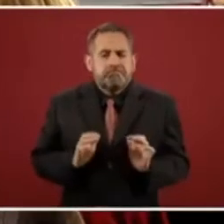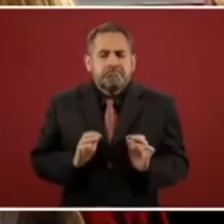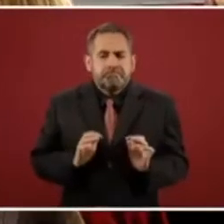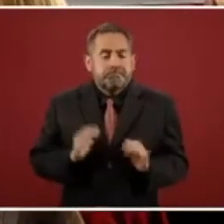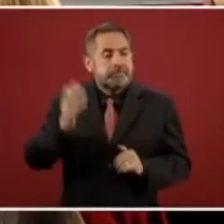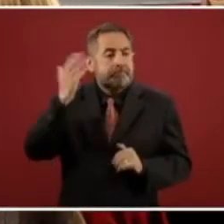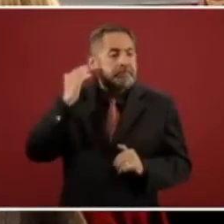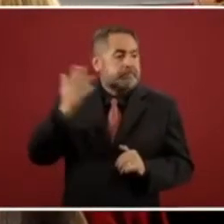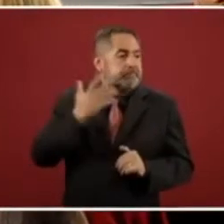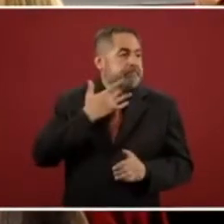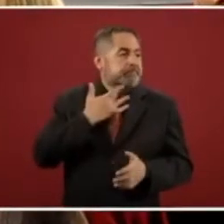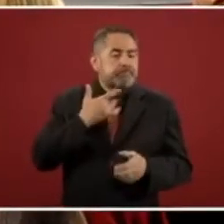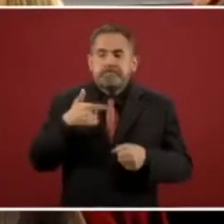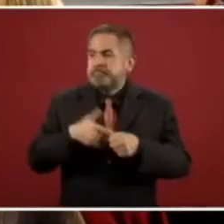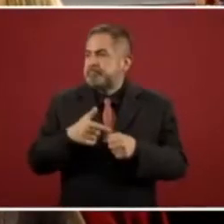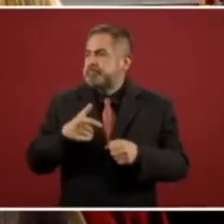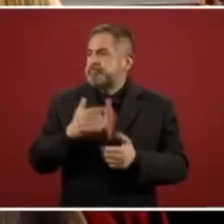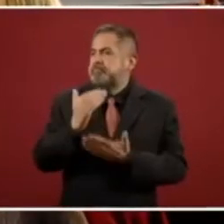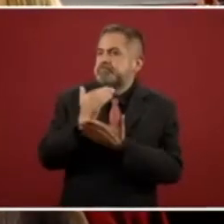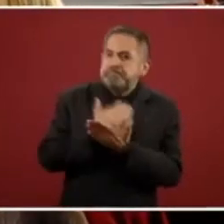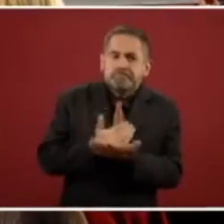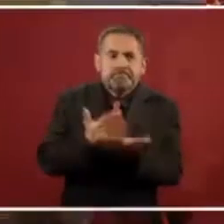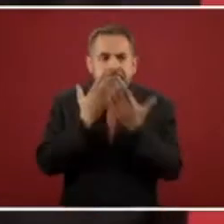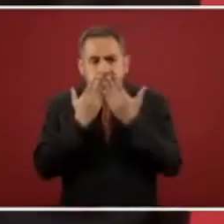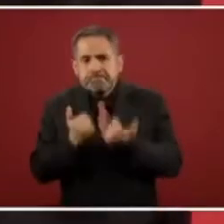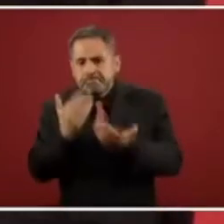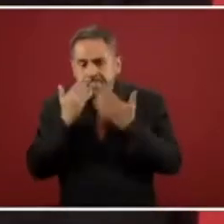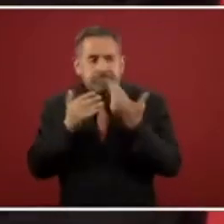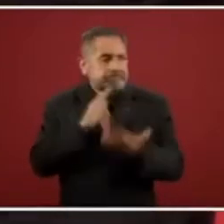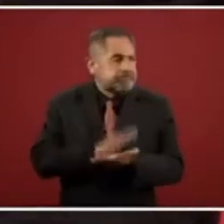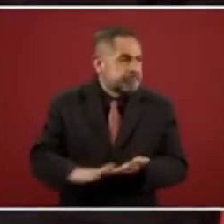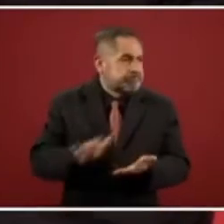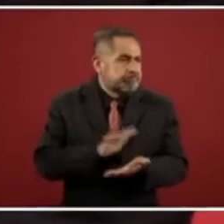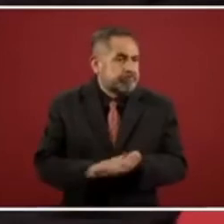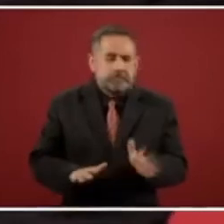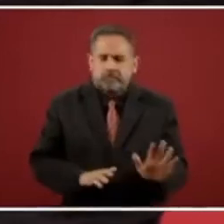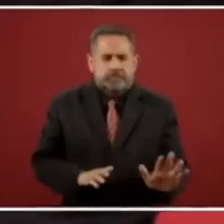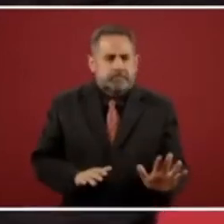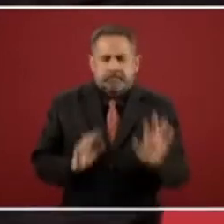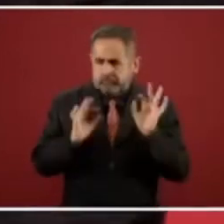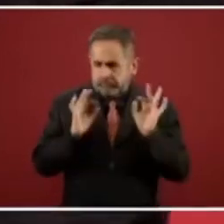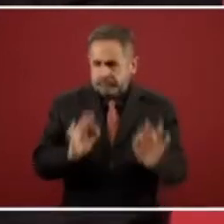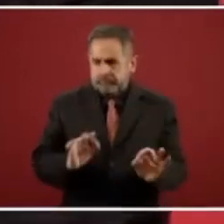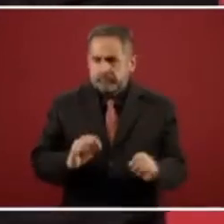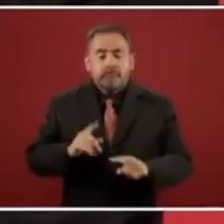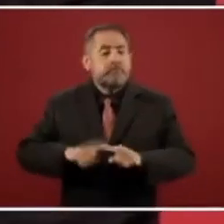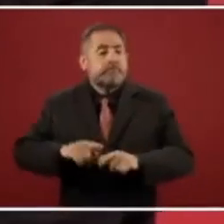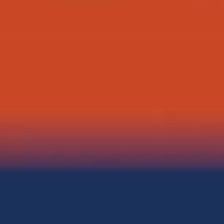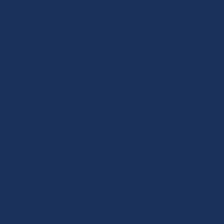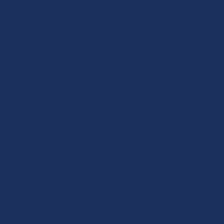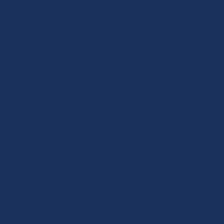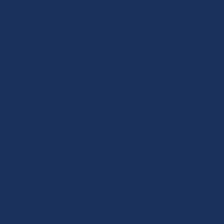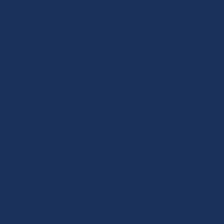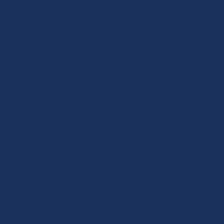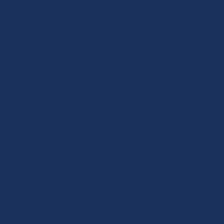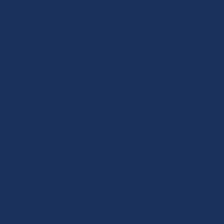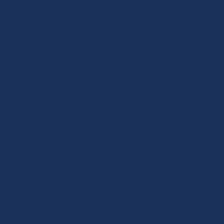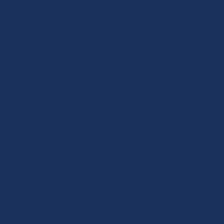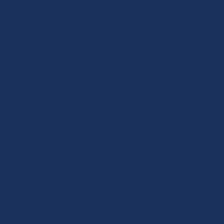del desabasto de gasolinas. Y esto lo está garantizando el ejército.